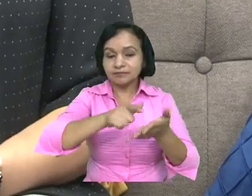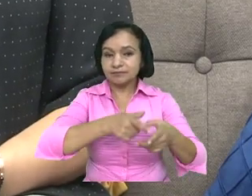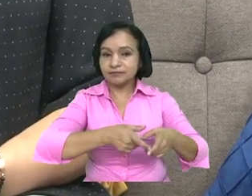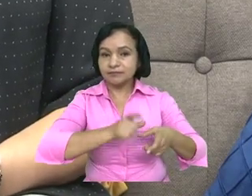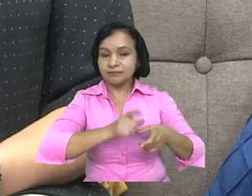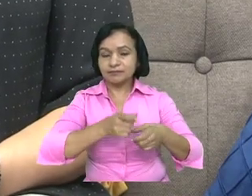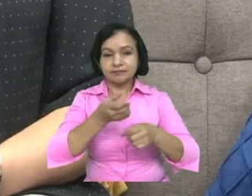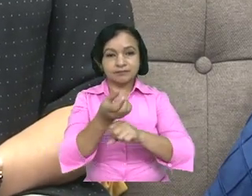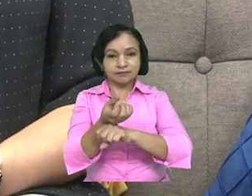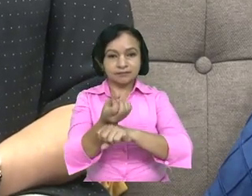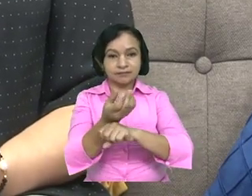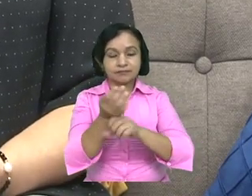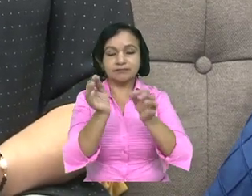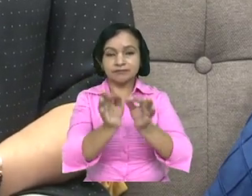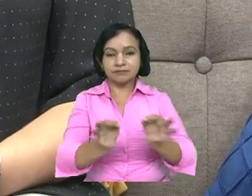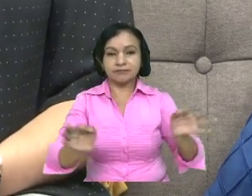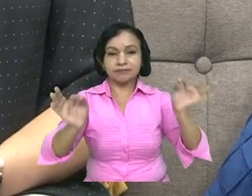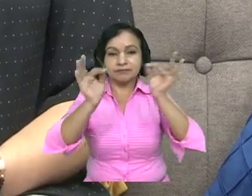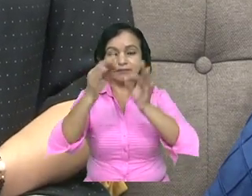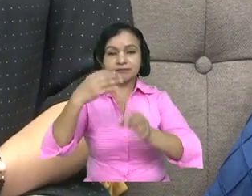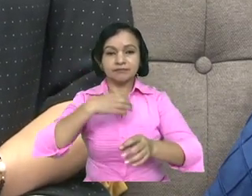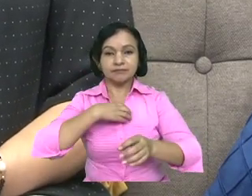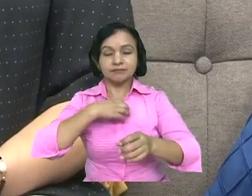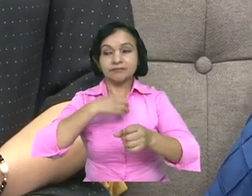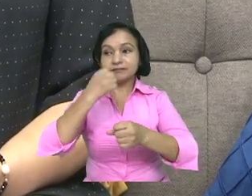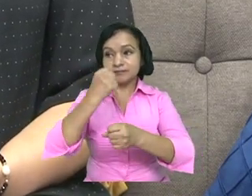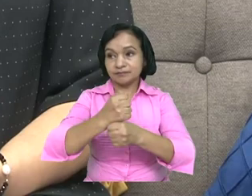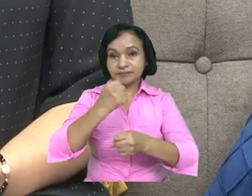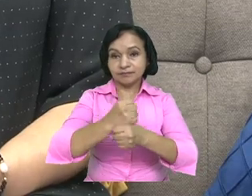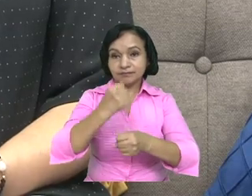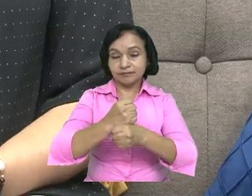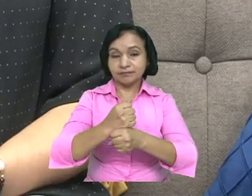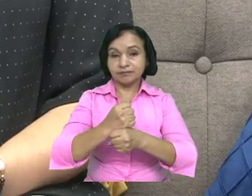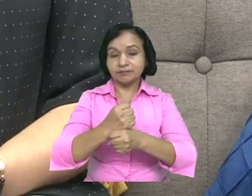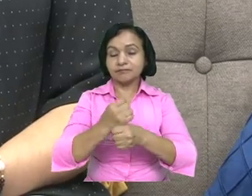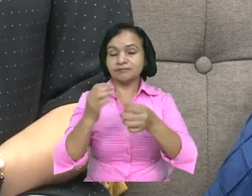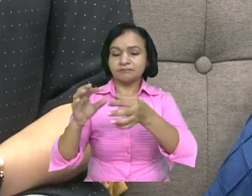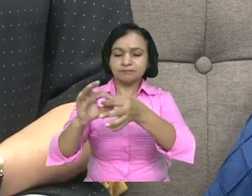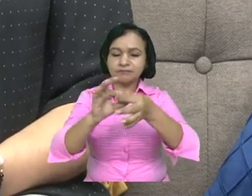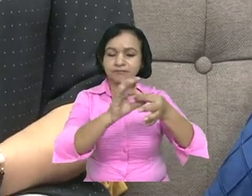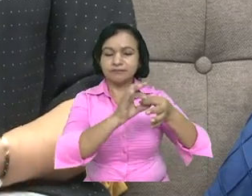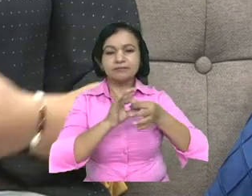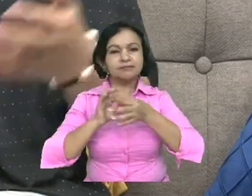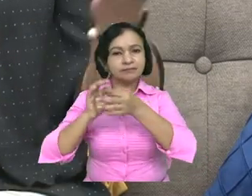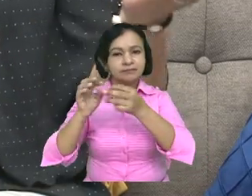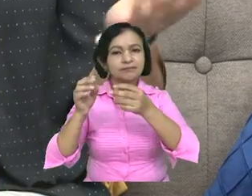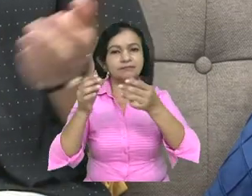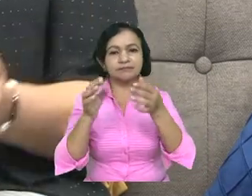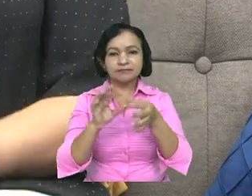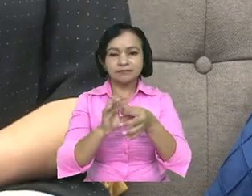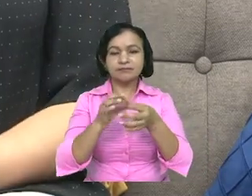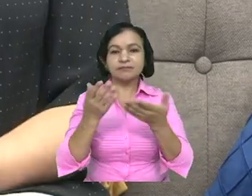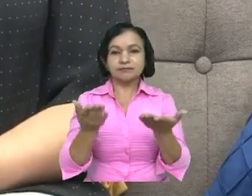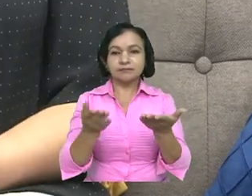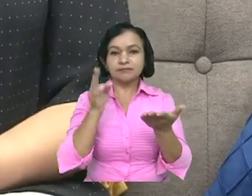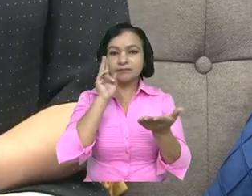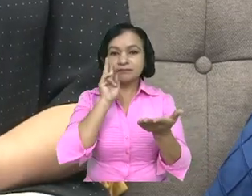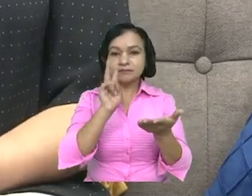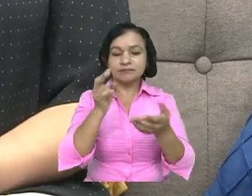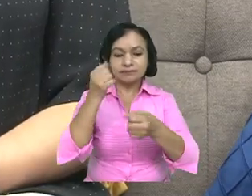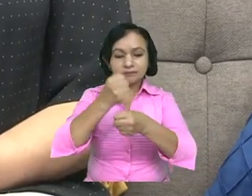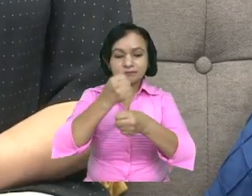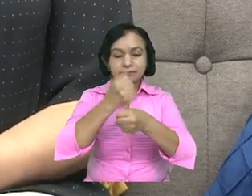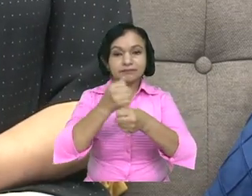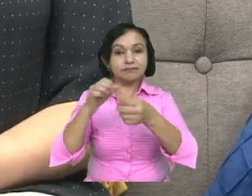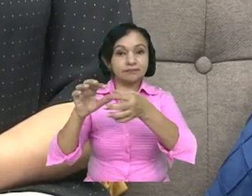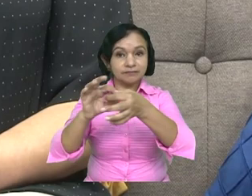las alcaldías juegan un rol muy importante y que se trabaja de manera coordinada. O sea, lo que nos refleja aquí es un trabajo